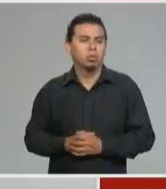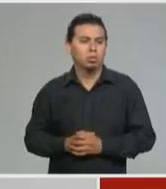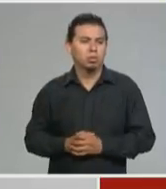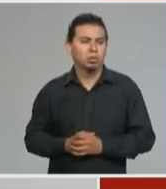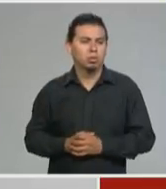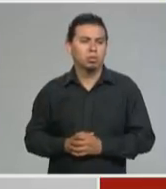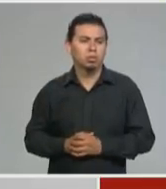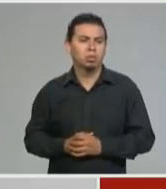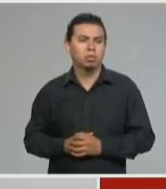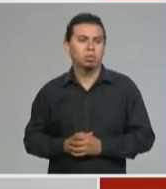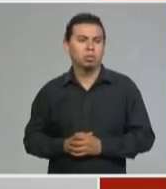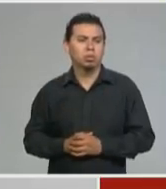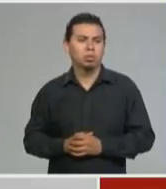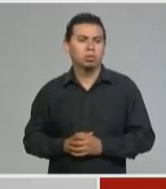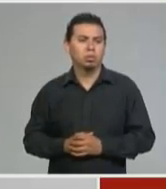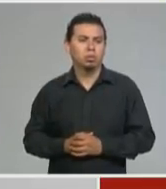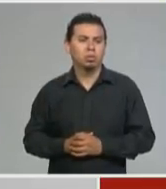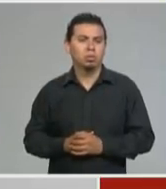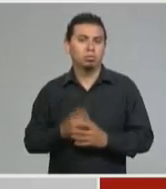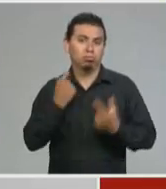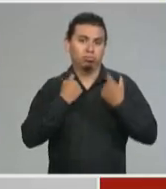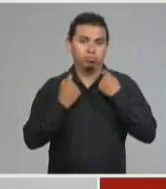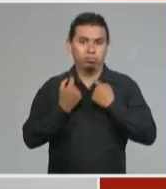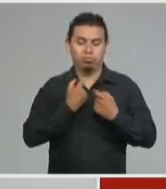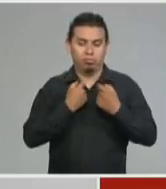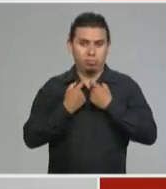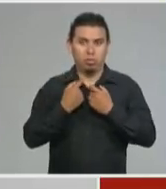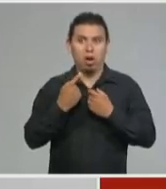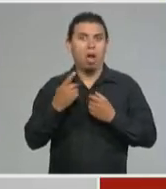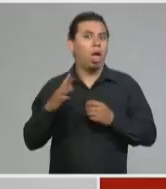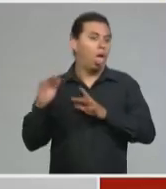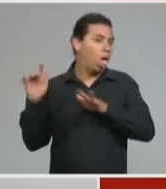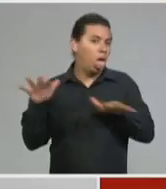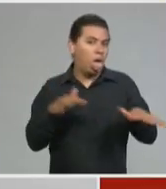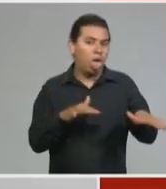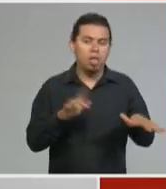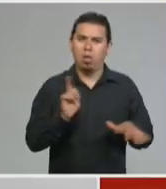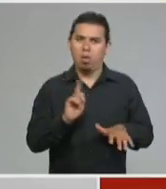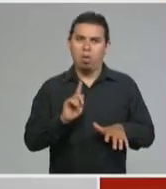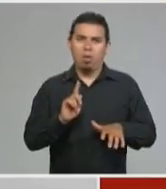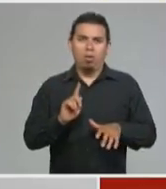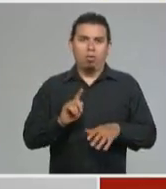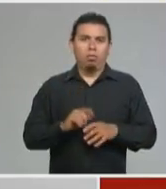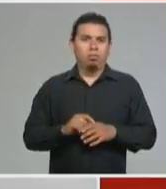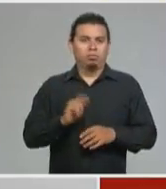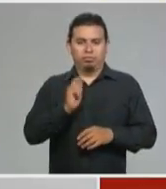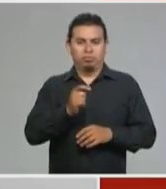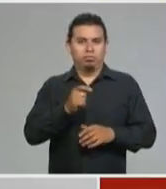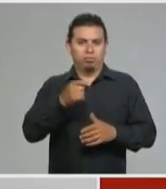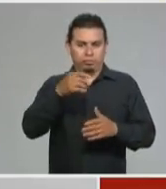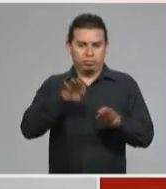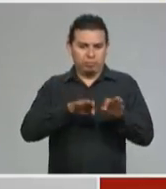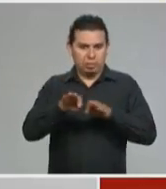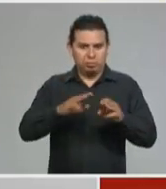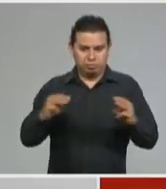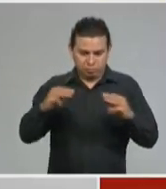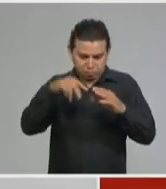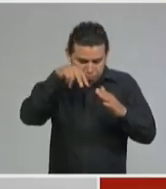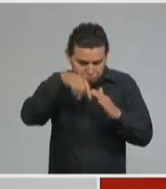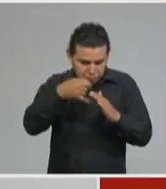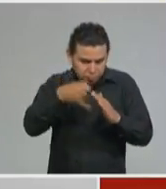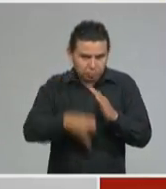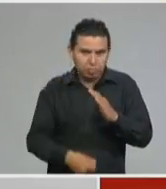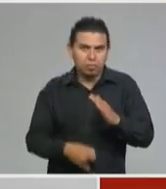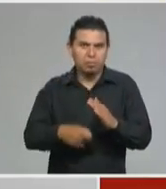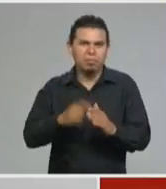las joyas? ¿No fueron las joyas las que hicieron famosas en el mundo las excavaciones de Monte Albán? ¿Las